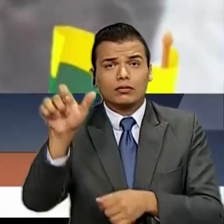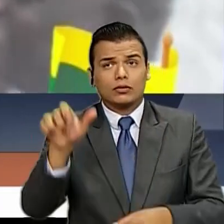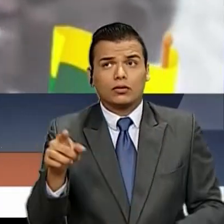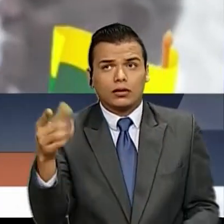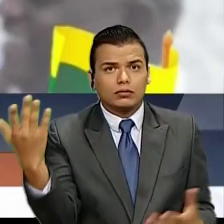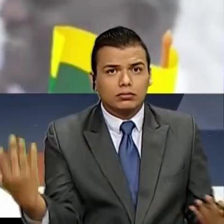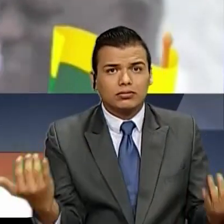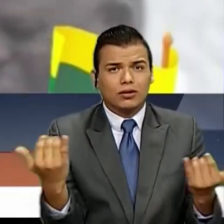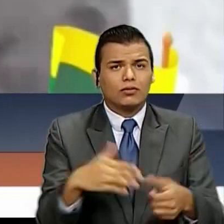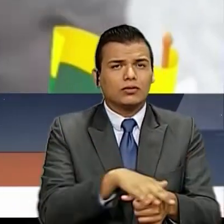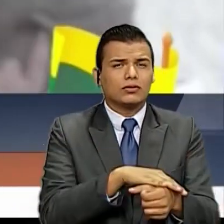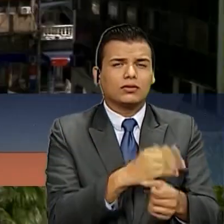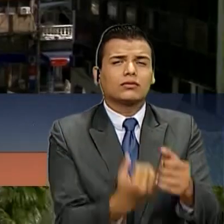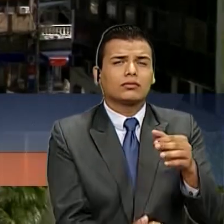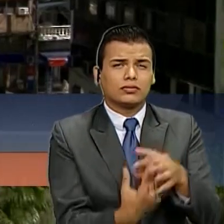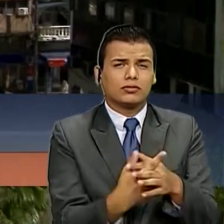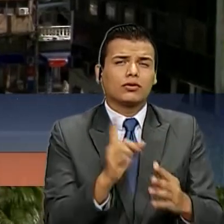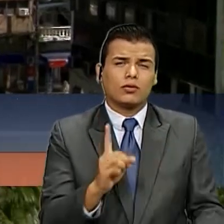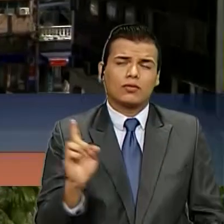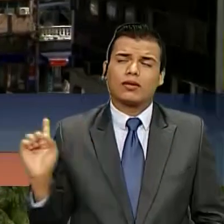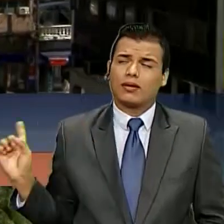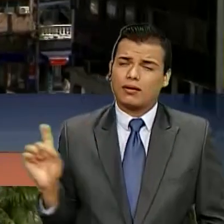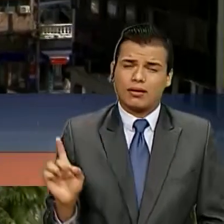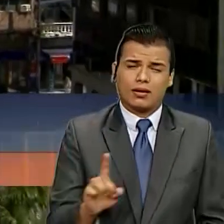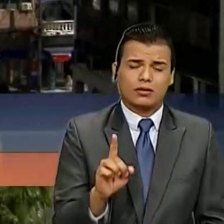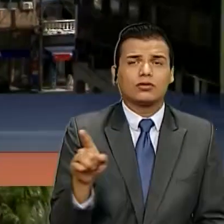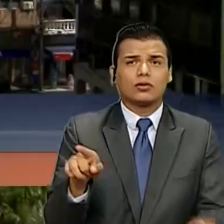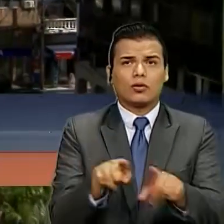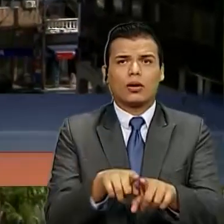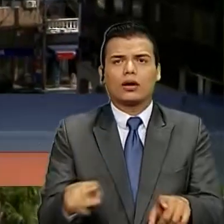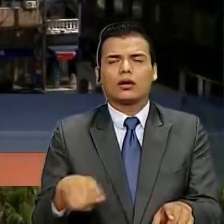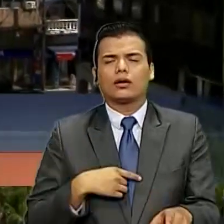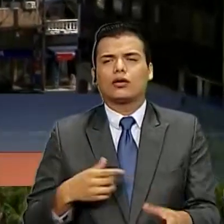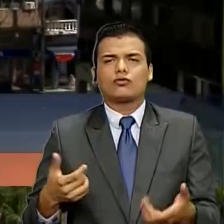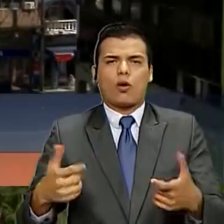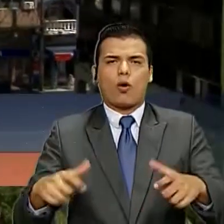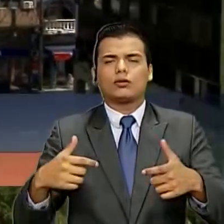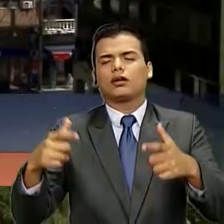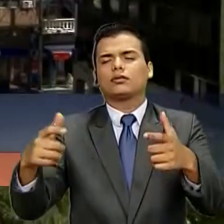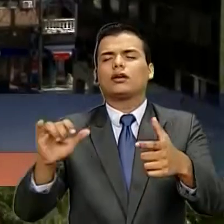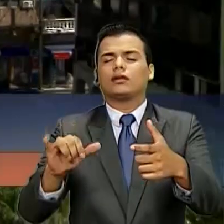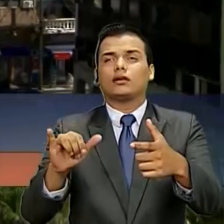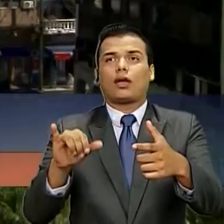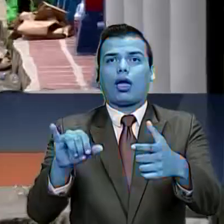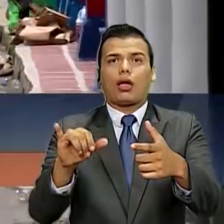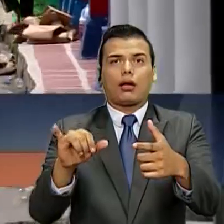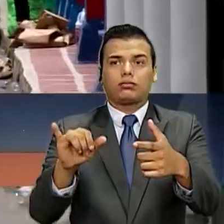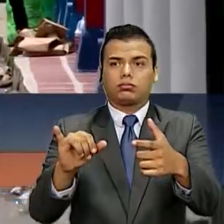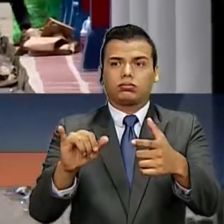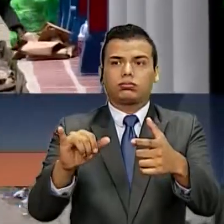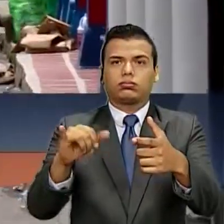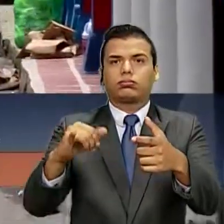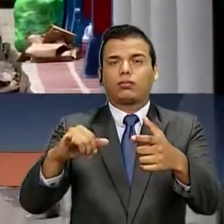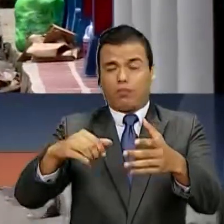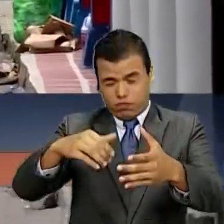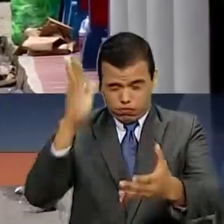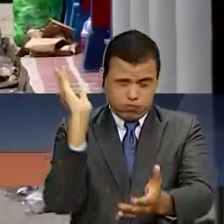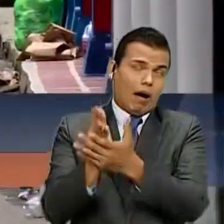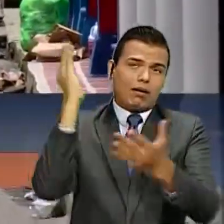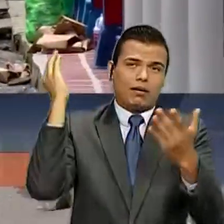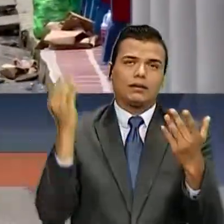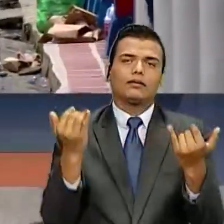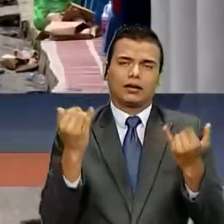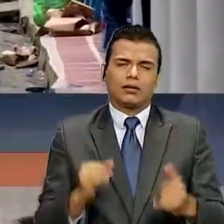que está pasando es consecuencia de muchos años, ¿no? Esto es como una olla pitadora, que se acumularon muchas cosas, el gobierno nacional no nos cumplió y hoy en día la ciudad está en un